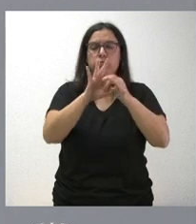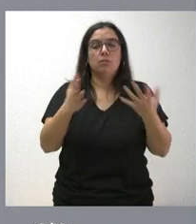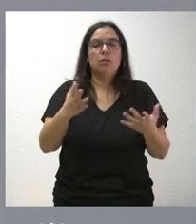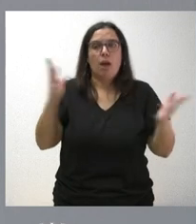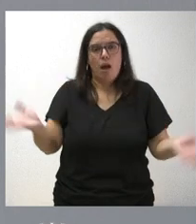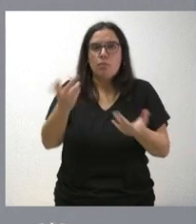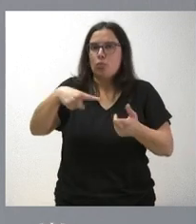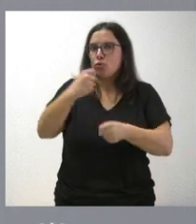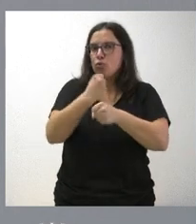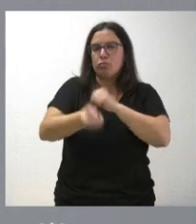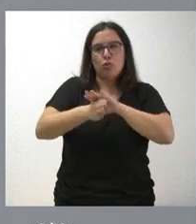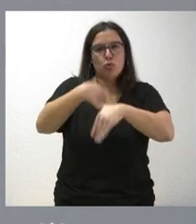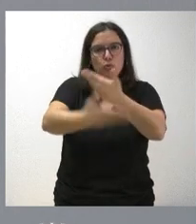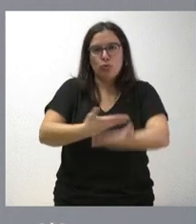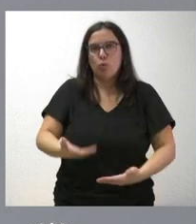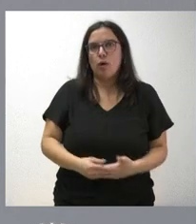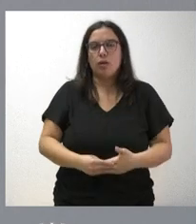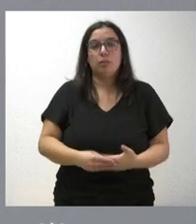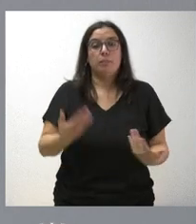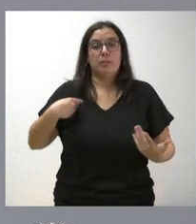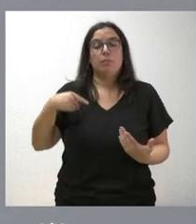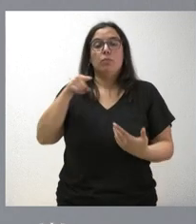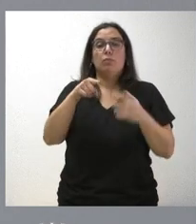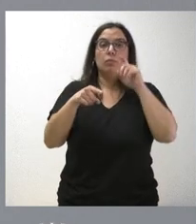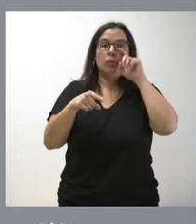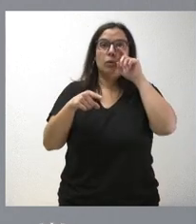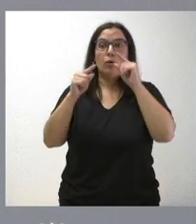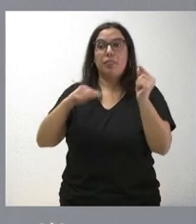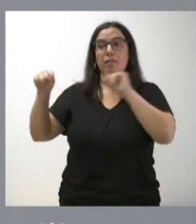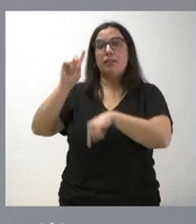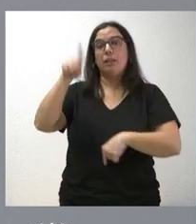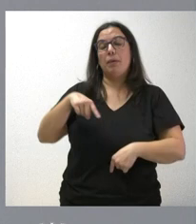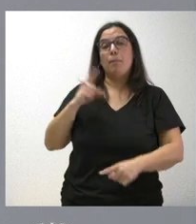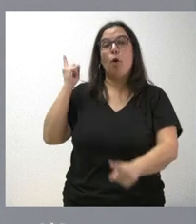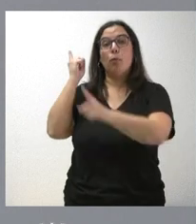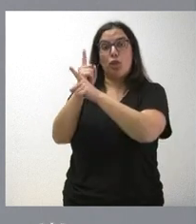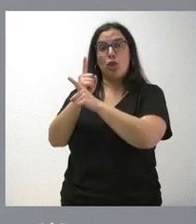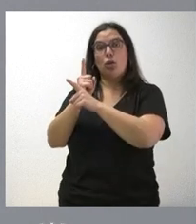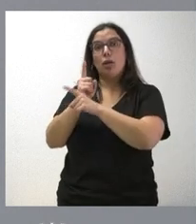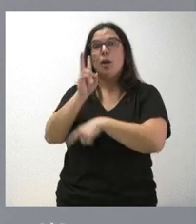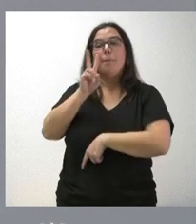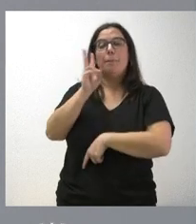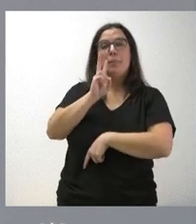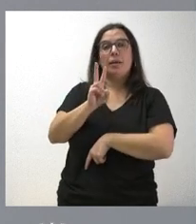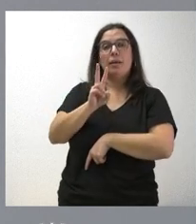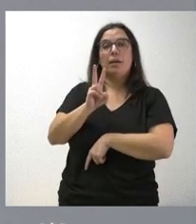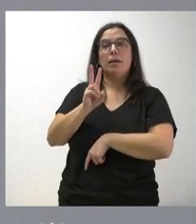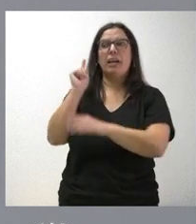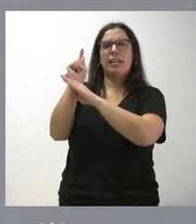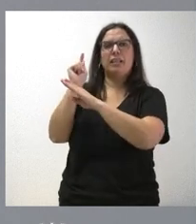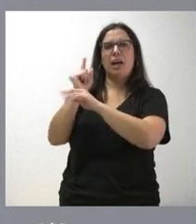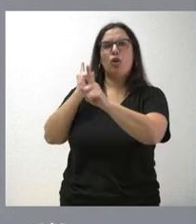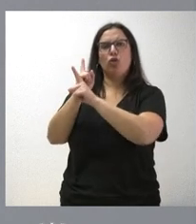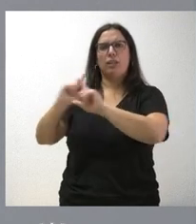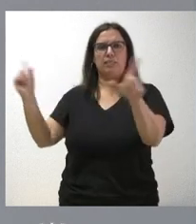seguirlo ejerciendo en el debate vía un líder de la oposición que criticaba a las televisiones en España y a los